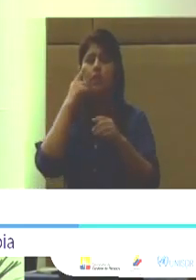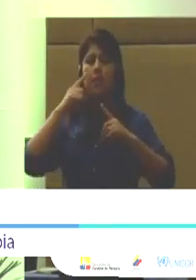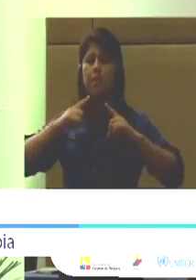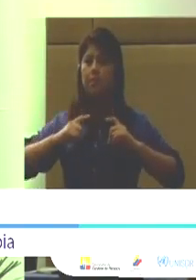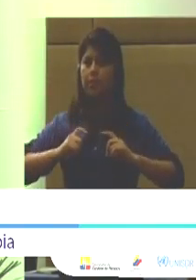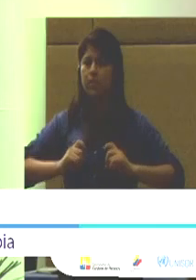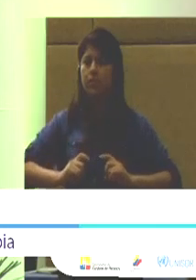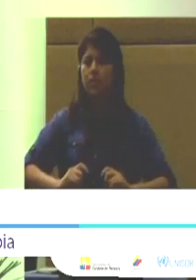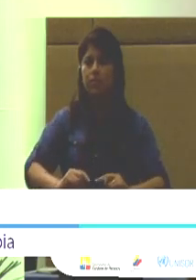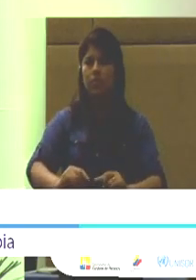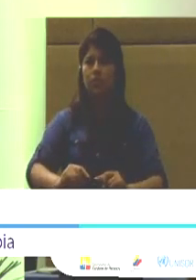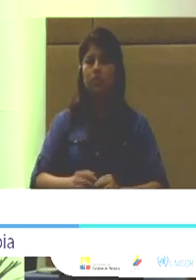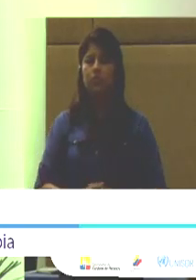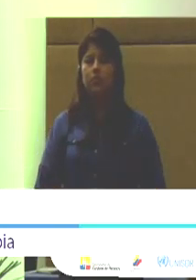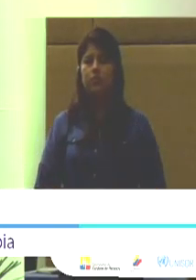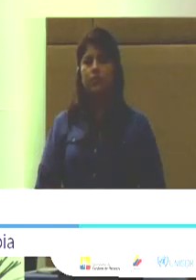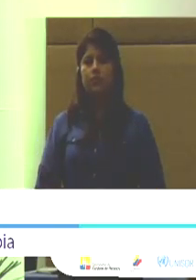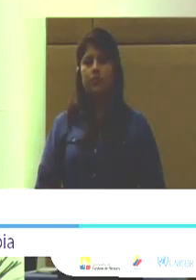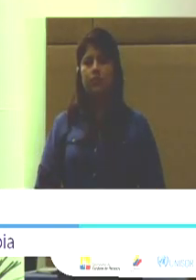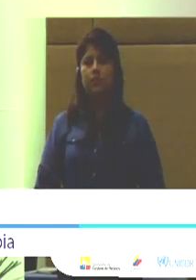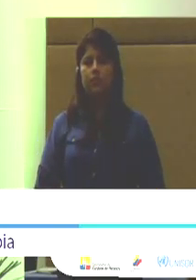investigación.